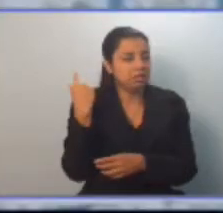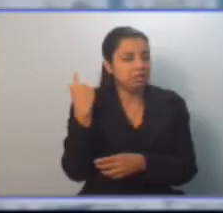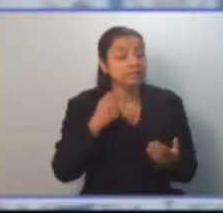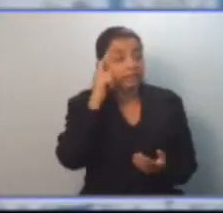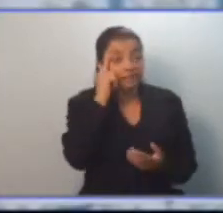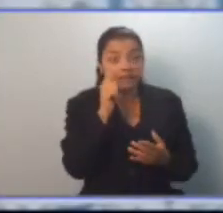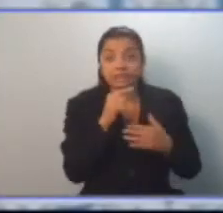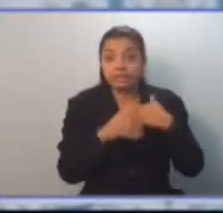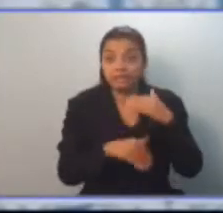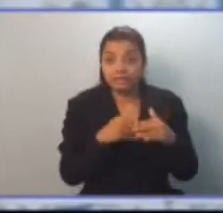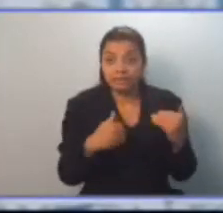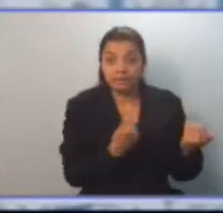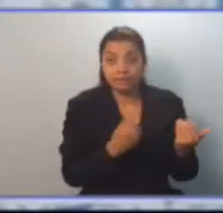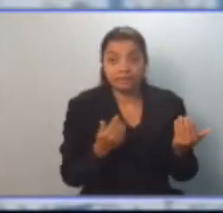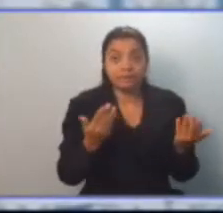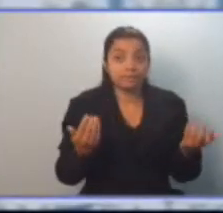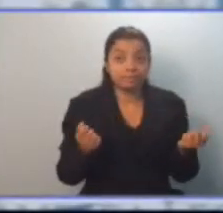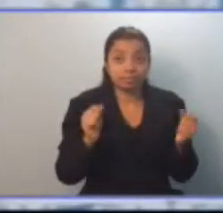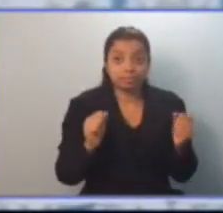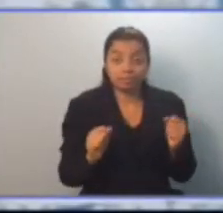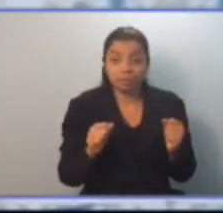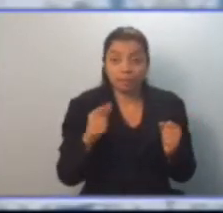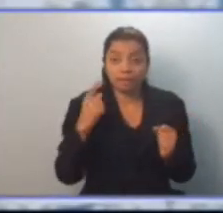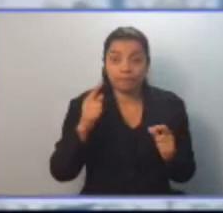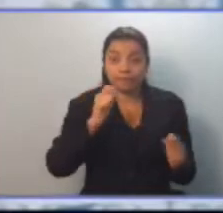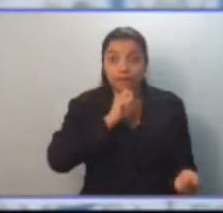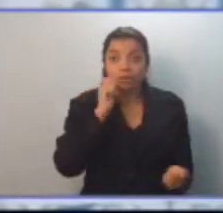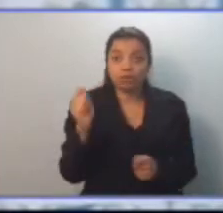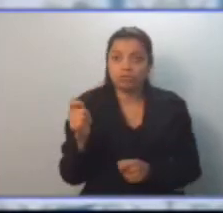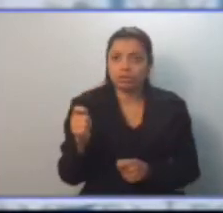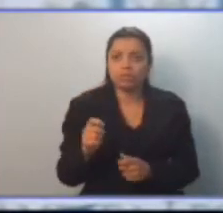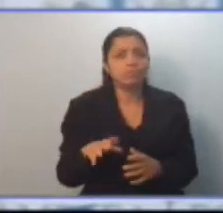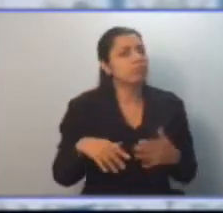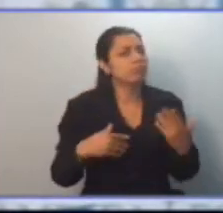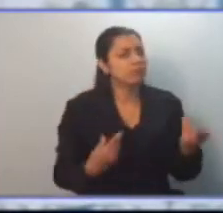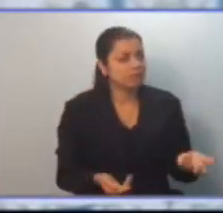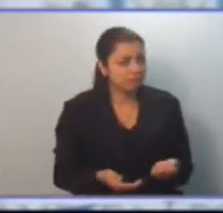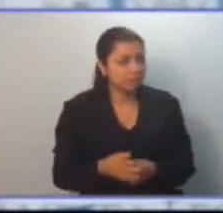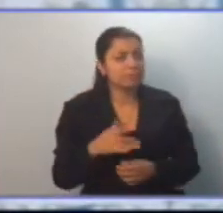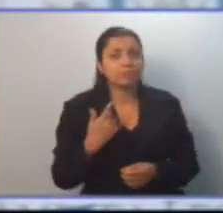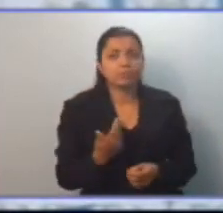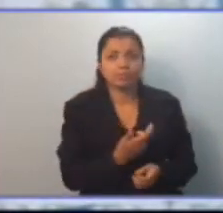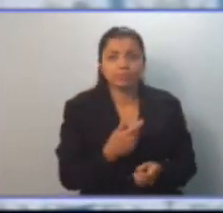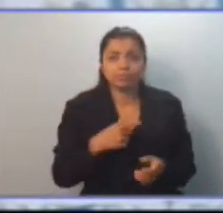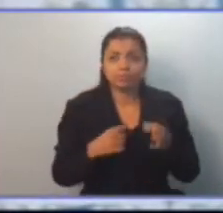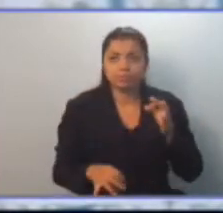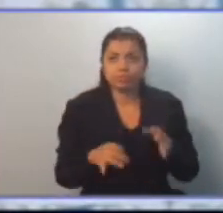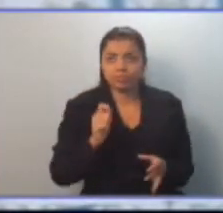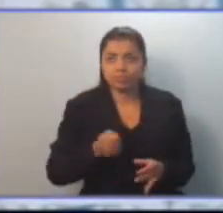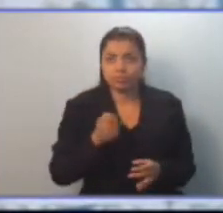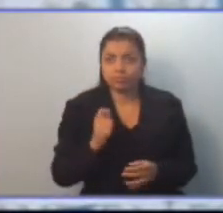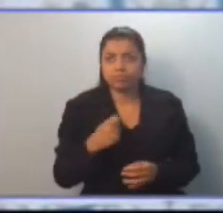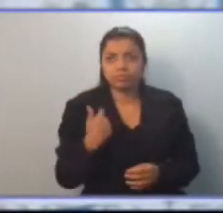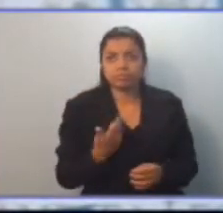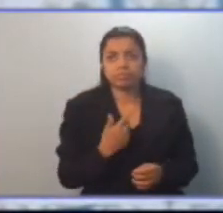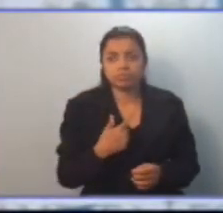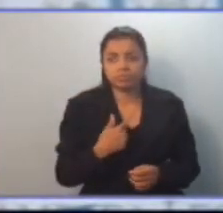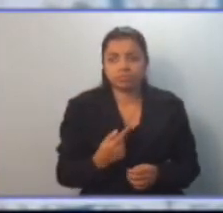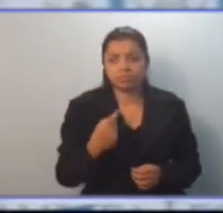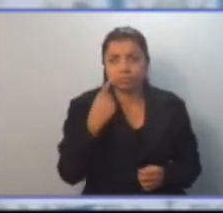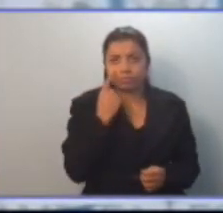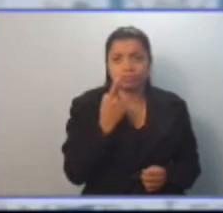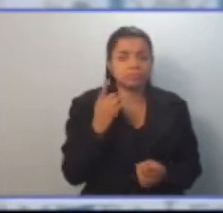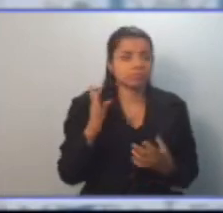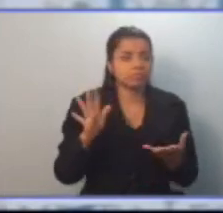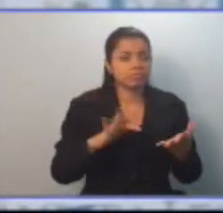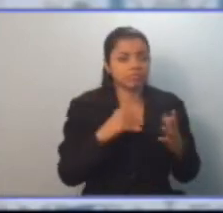que tienen que ver con la recepción de denuncias. ¿Y por qué? Nosotros los jueces nos damos cuenta que muchas